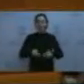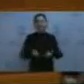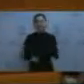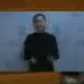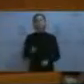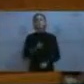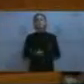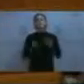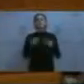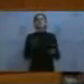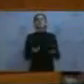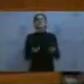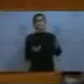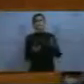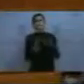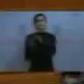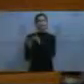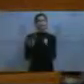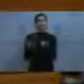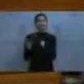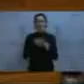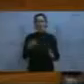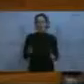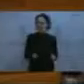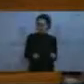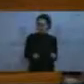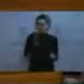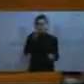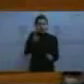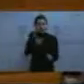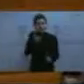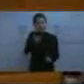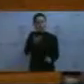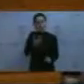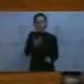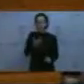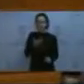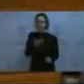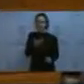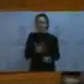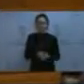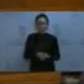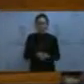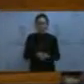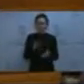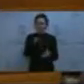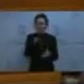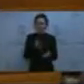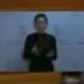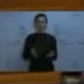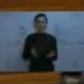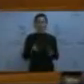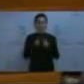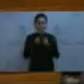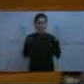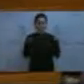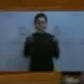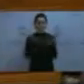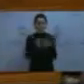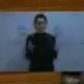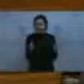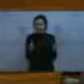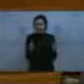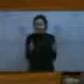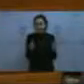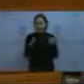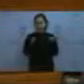fondo, no quiere liderar ese debate y no quiere decir la realidad de esa cuestión, porque sabe que ese asunto ni lo exigen